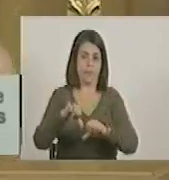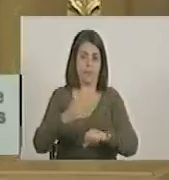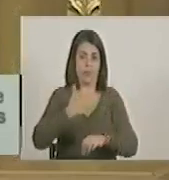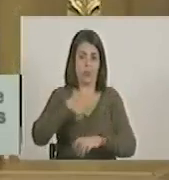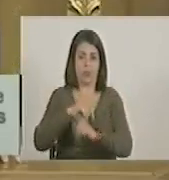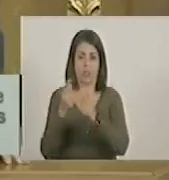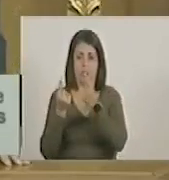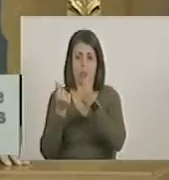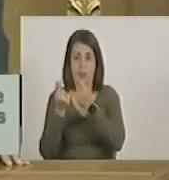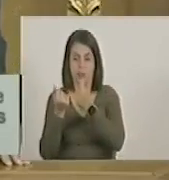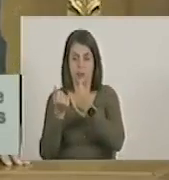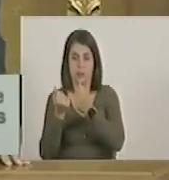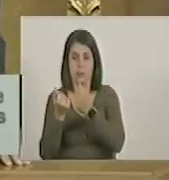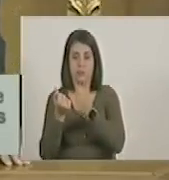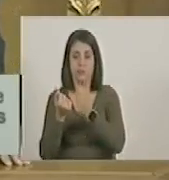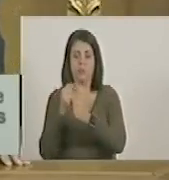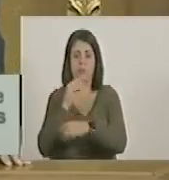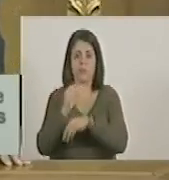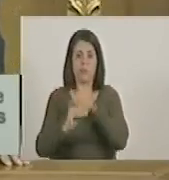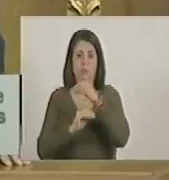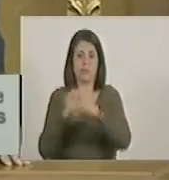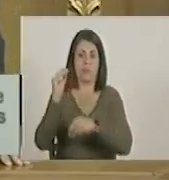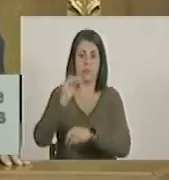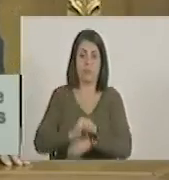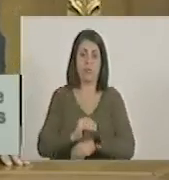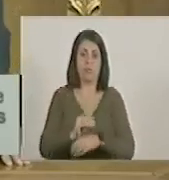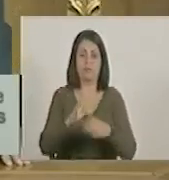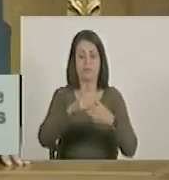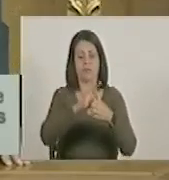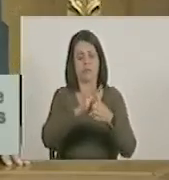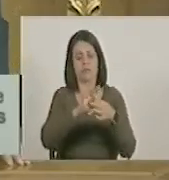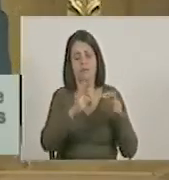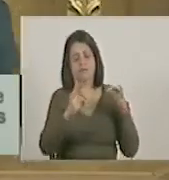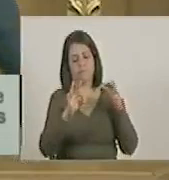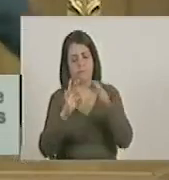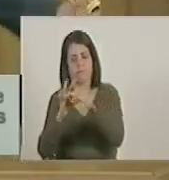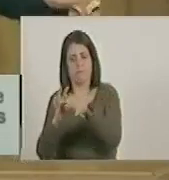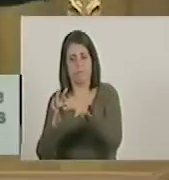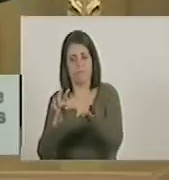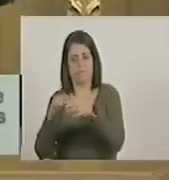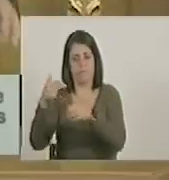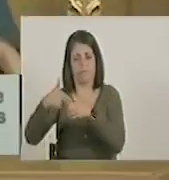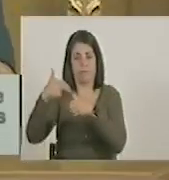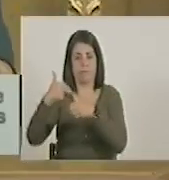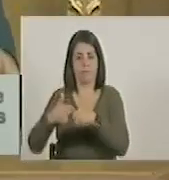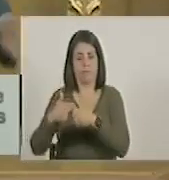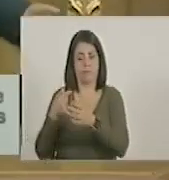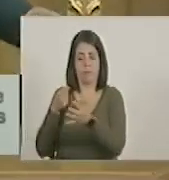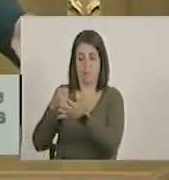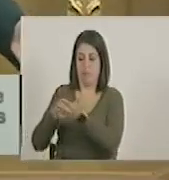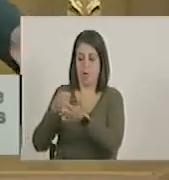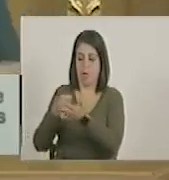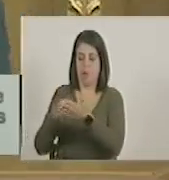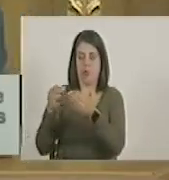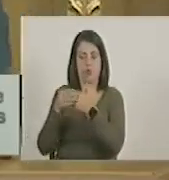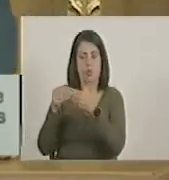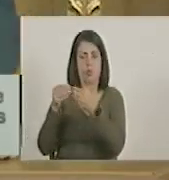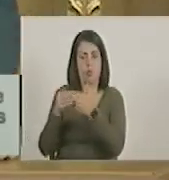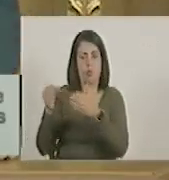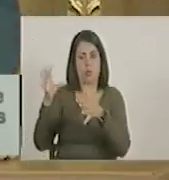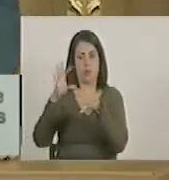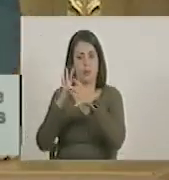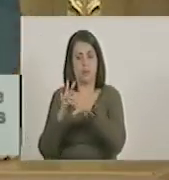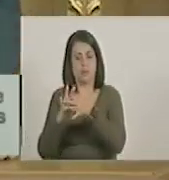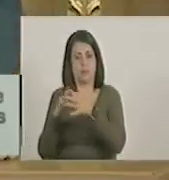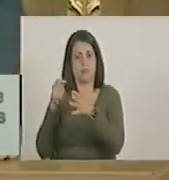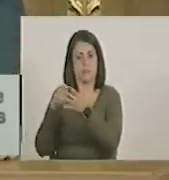nuestra economía y la fue haciendo cada vez más dependiente del petróleo y de sus ingresos de divisas y de